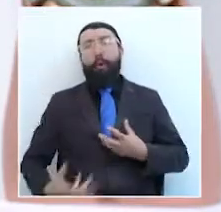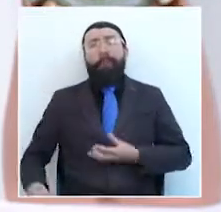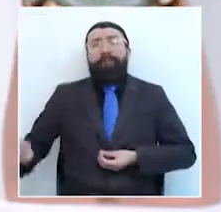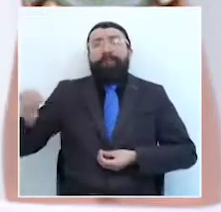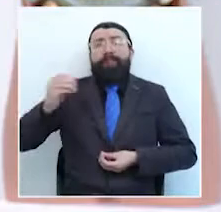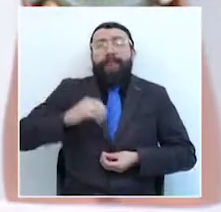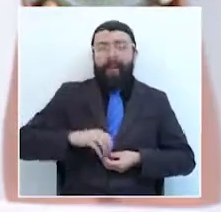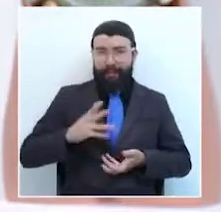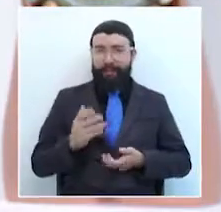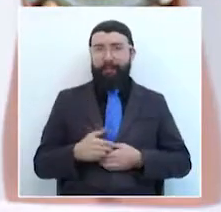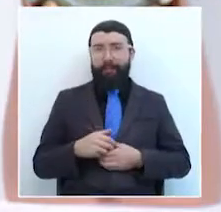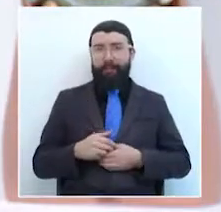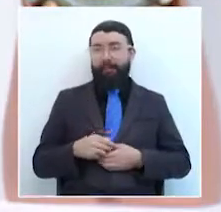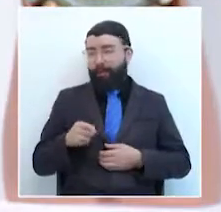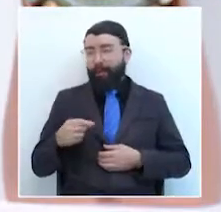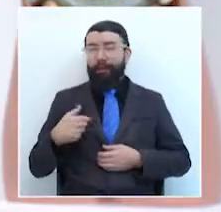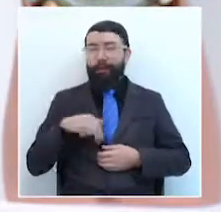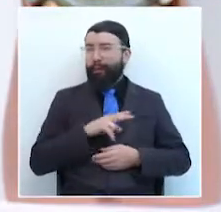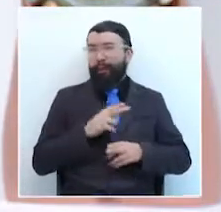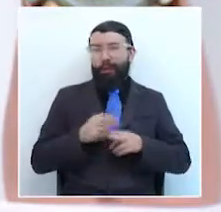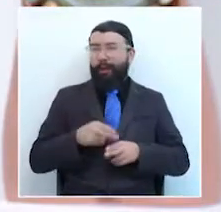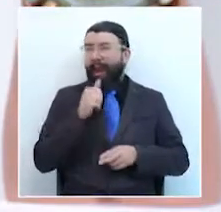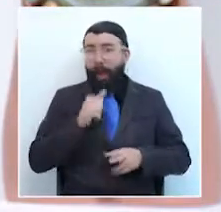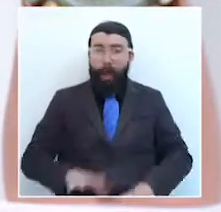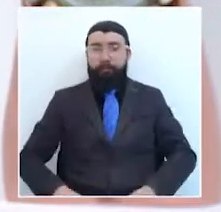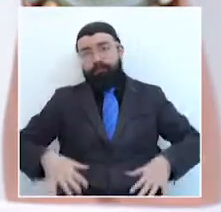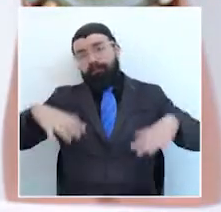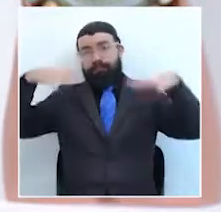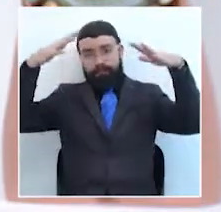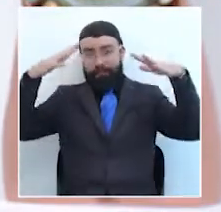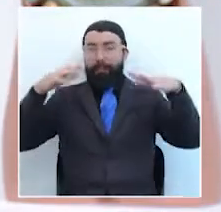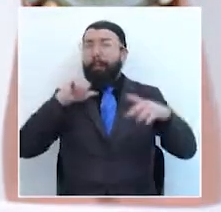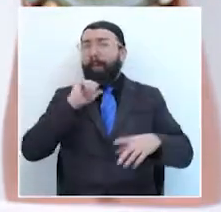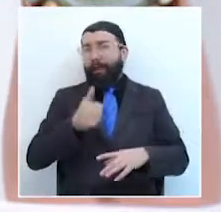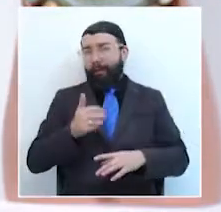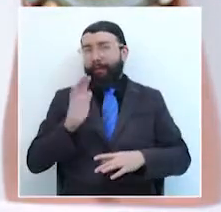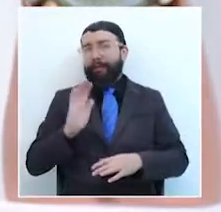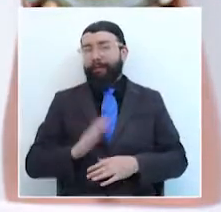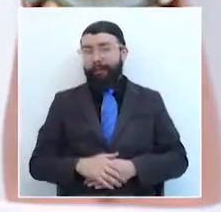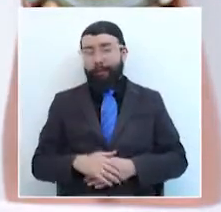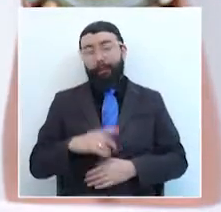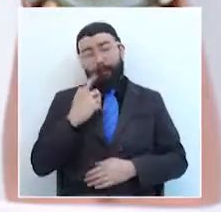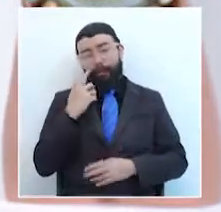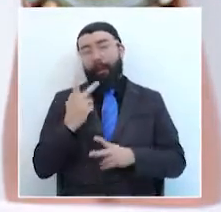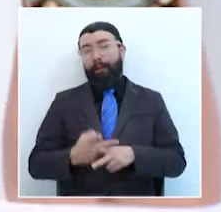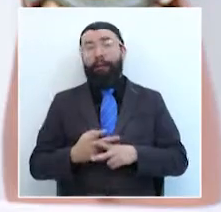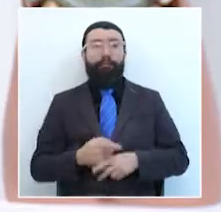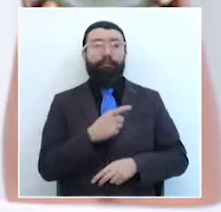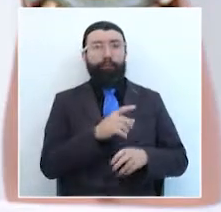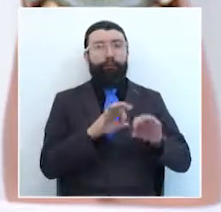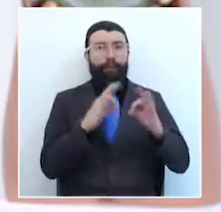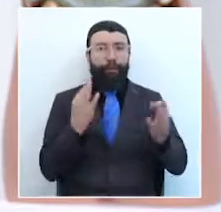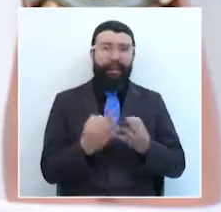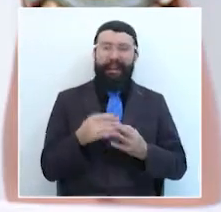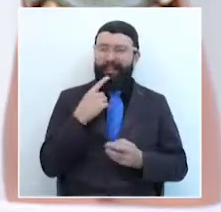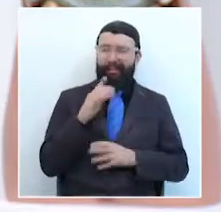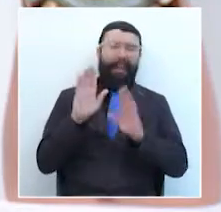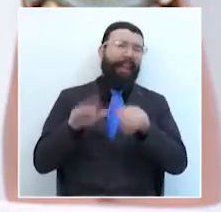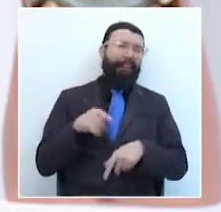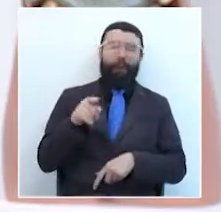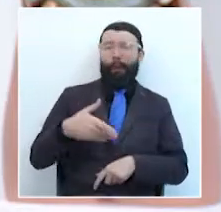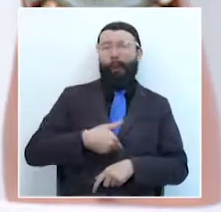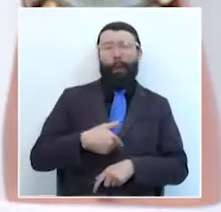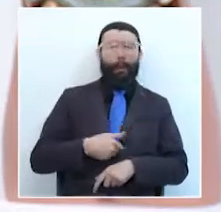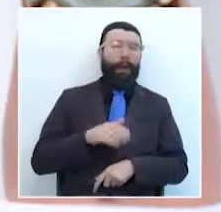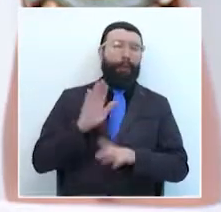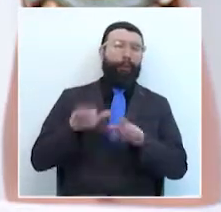que nosotros llamamos la inundación entonces ahí también hay que tener mucho cuidado porque muchas veces los familiares nos reímos de esas situaciones porque